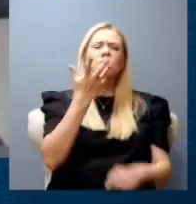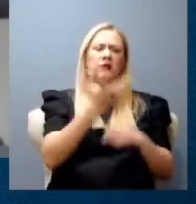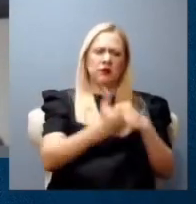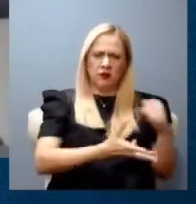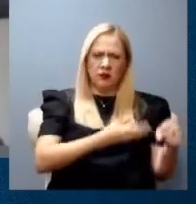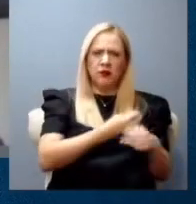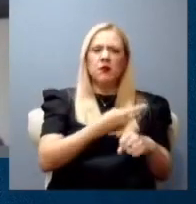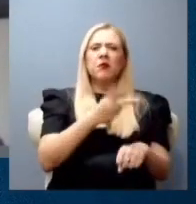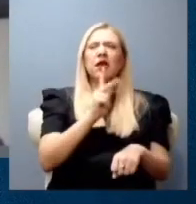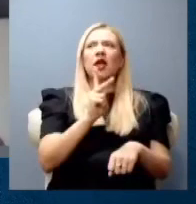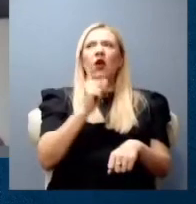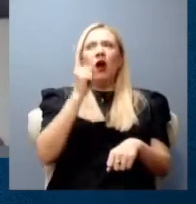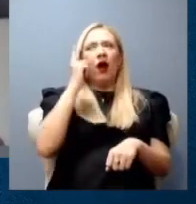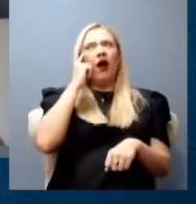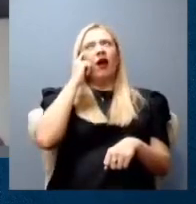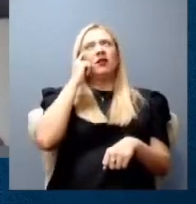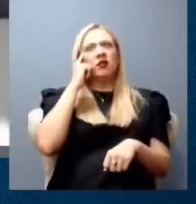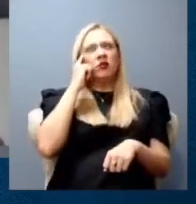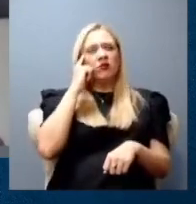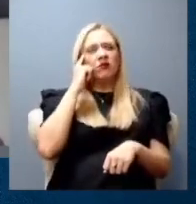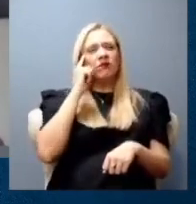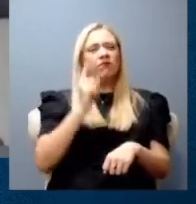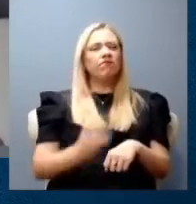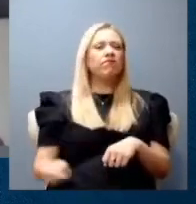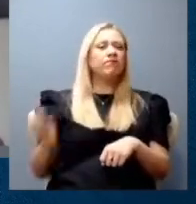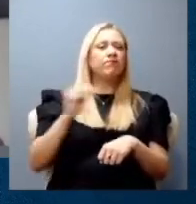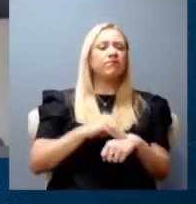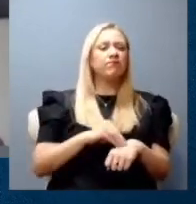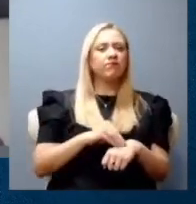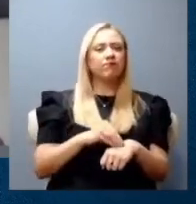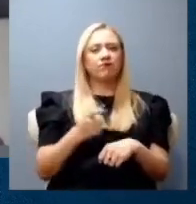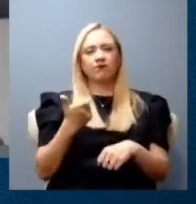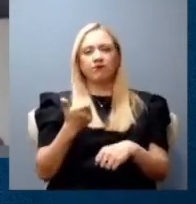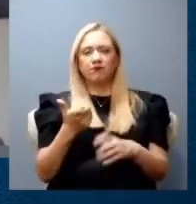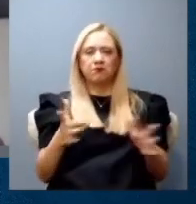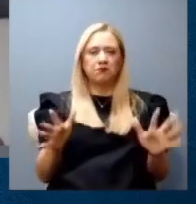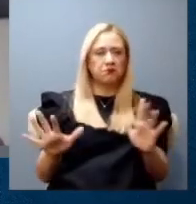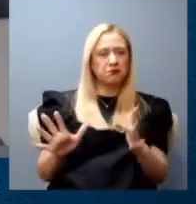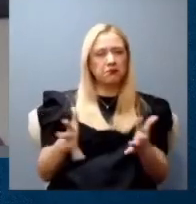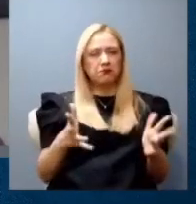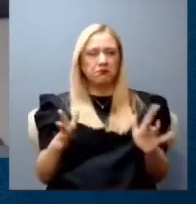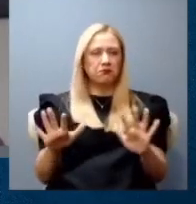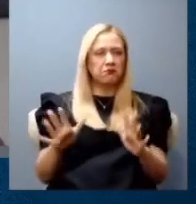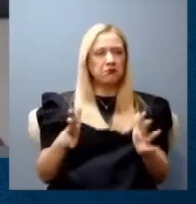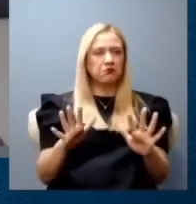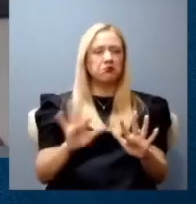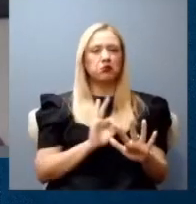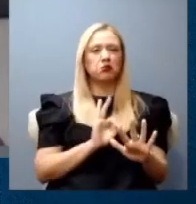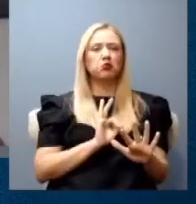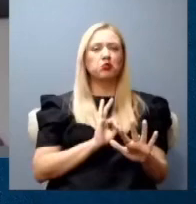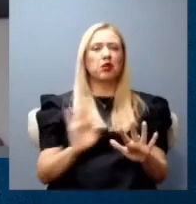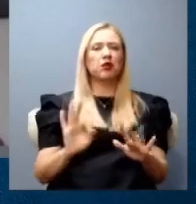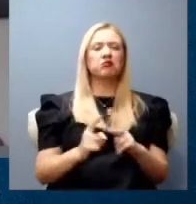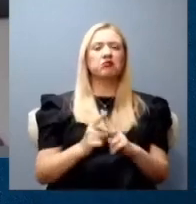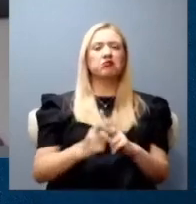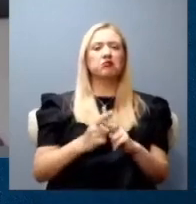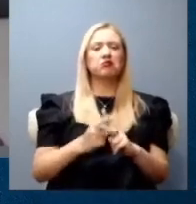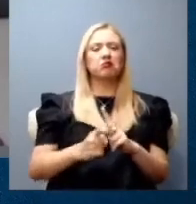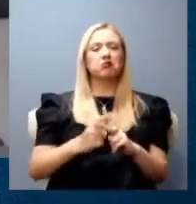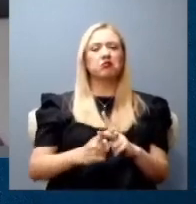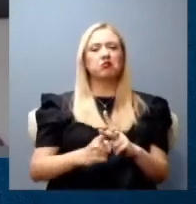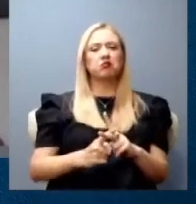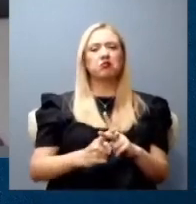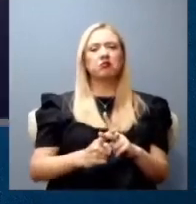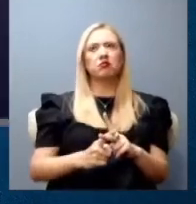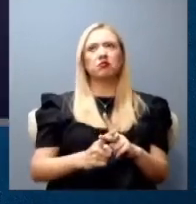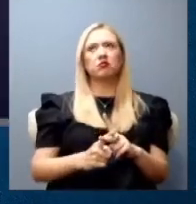pero que establecen, digamos, unos montos estándar, y que al final terminan siendo también un